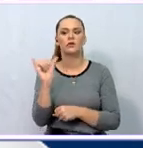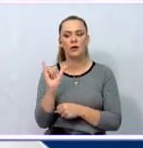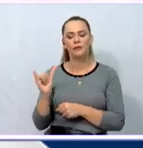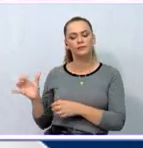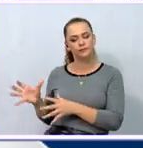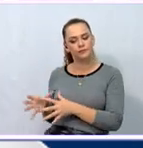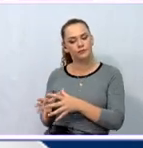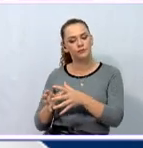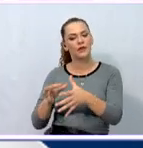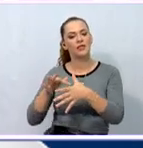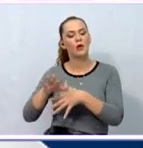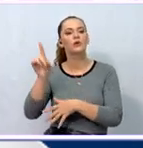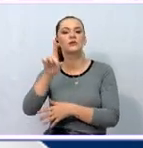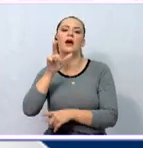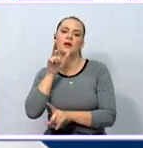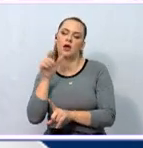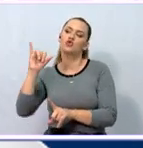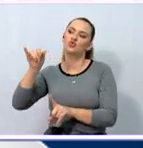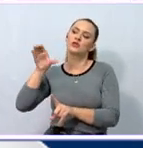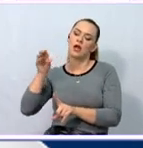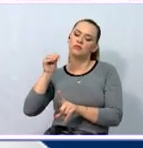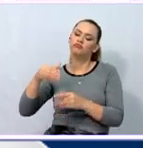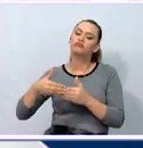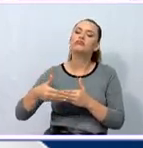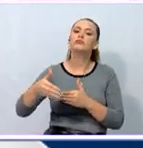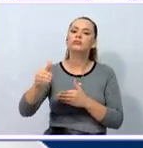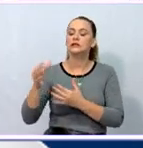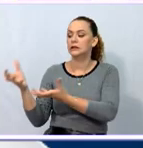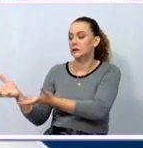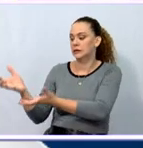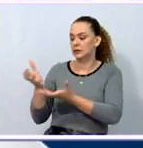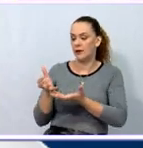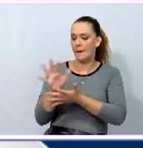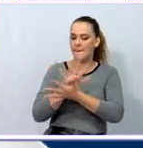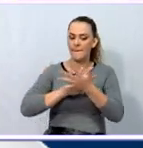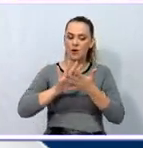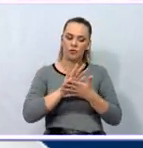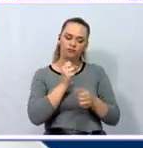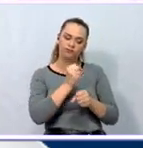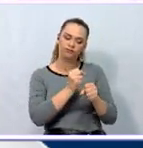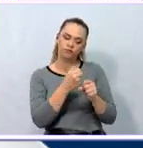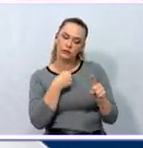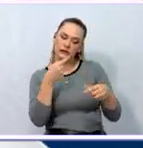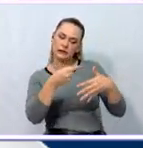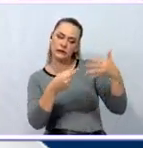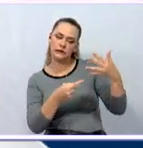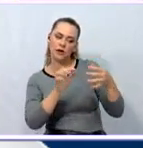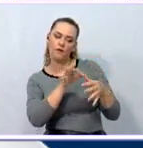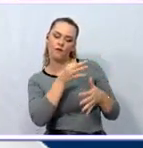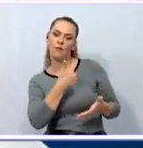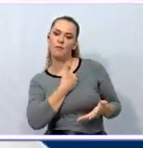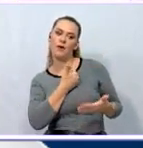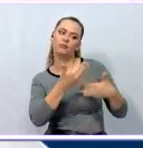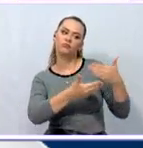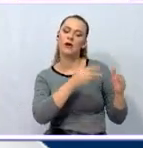acarreó y dejó en el deportivo Saprissa también Justin Campos o sea agarró mezcló dio sus puntalitos de estilo y